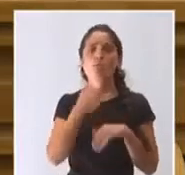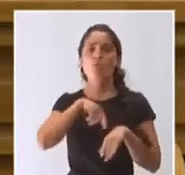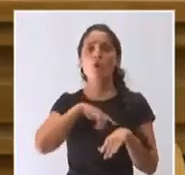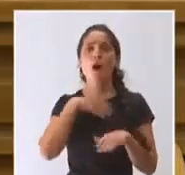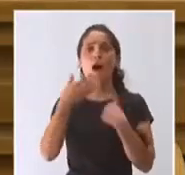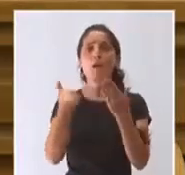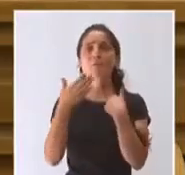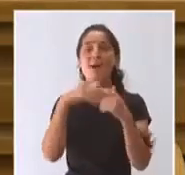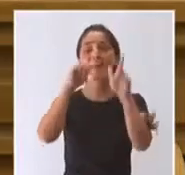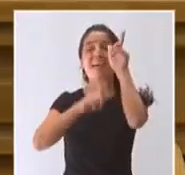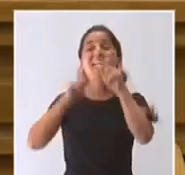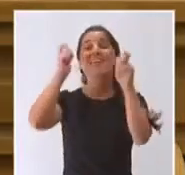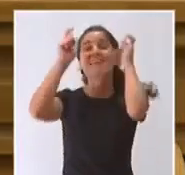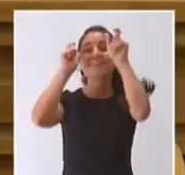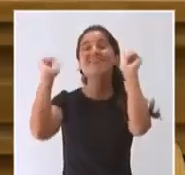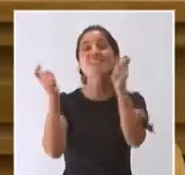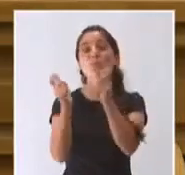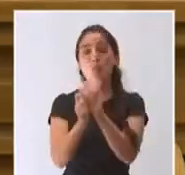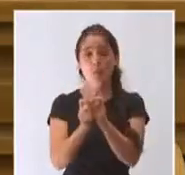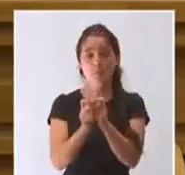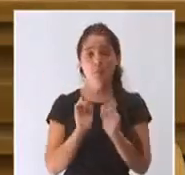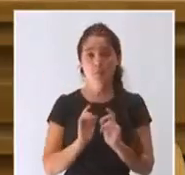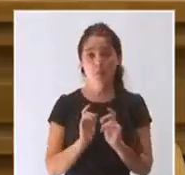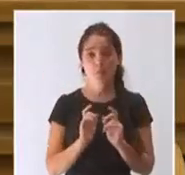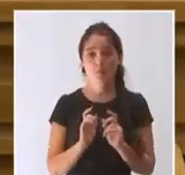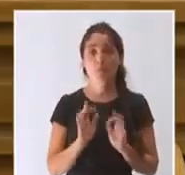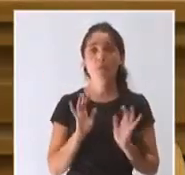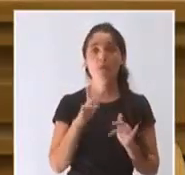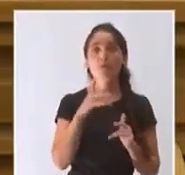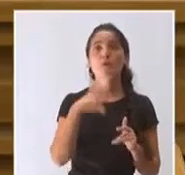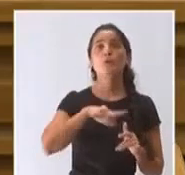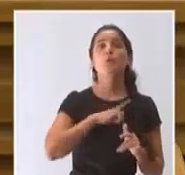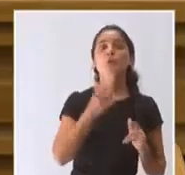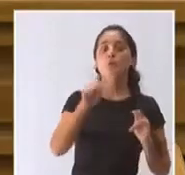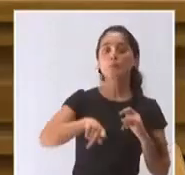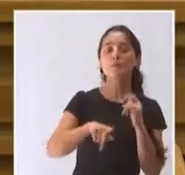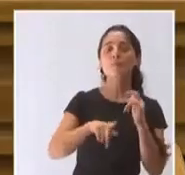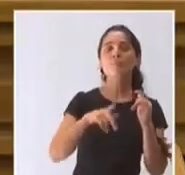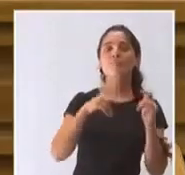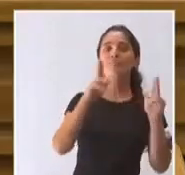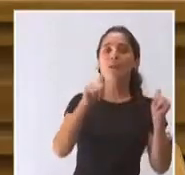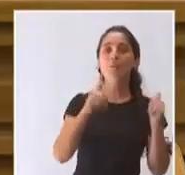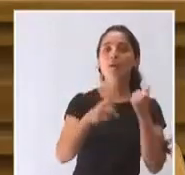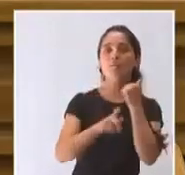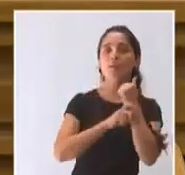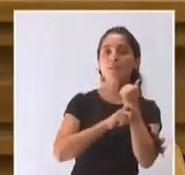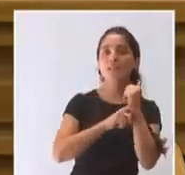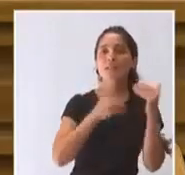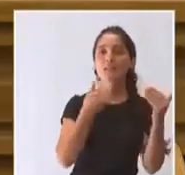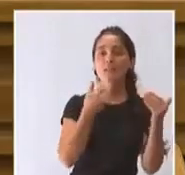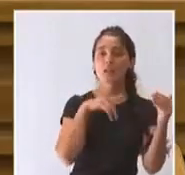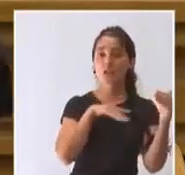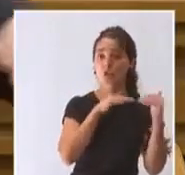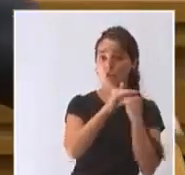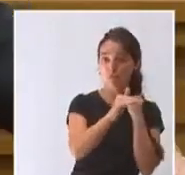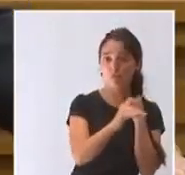barreras físicas con este problema pero lo somos sobre una estrategia de sostenibilidad que está desplegando mucha actividad conforme al